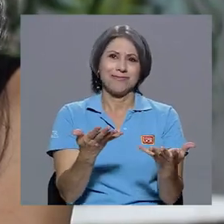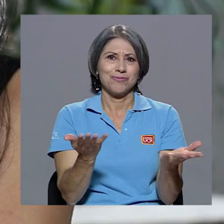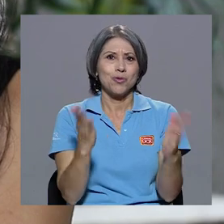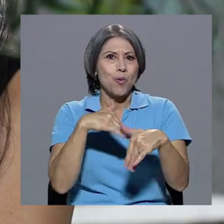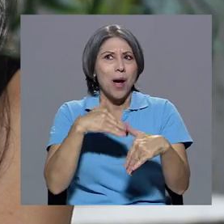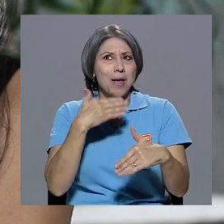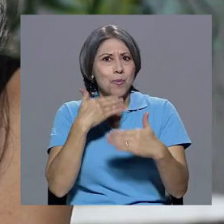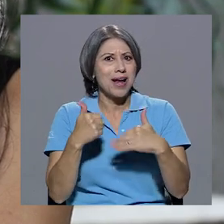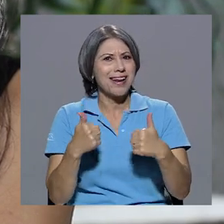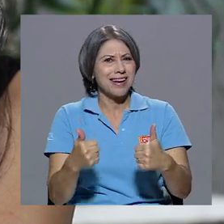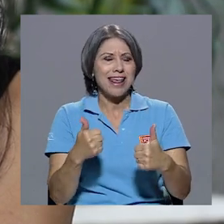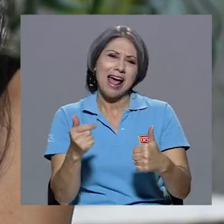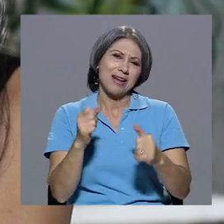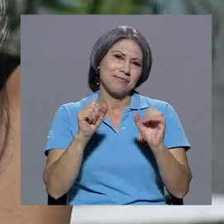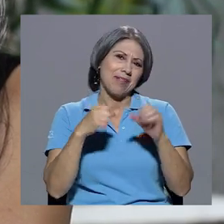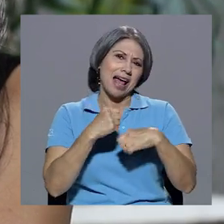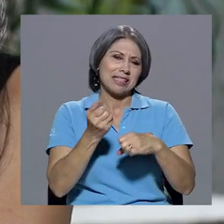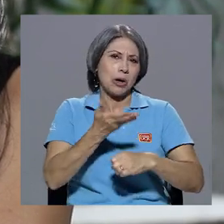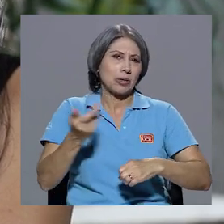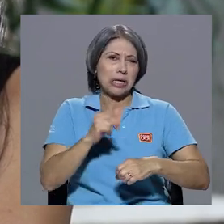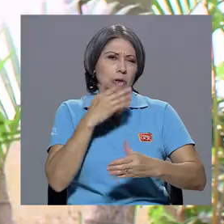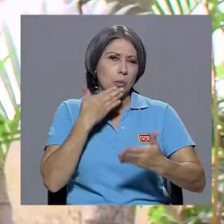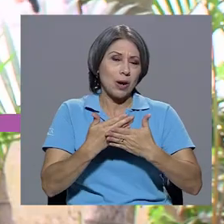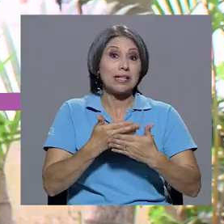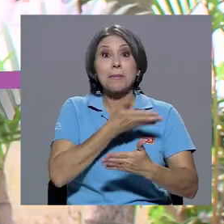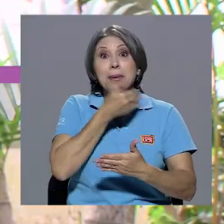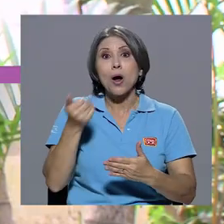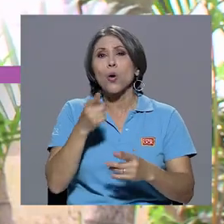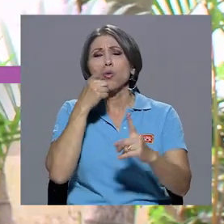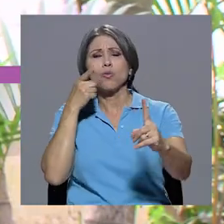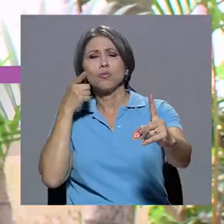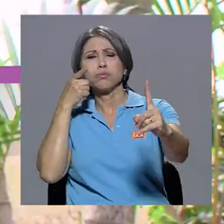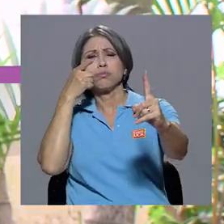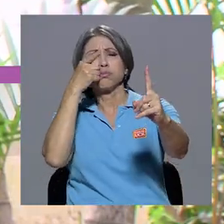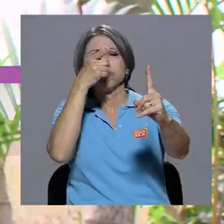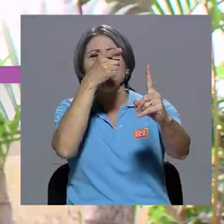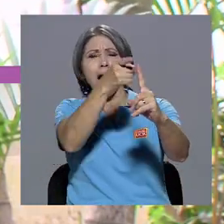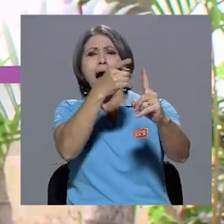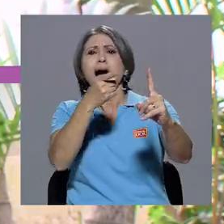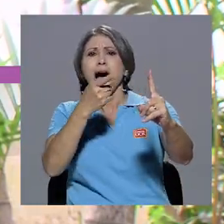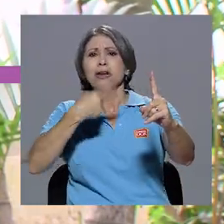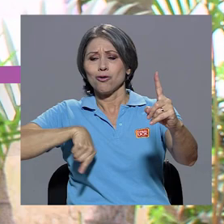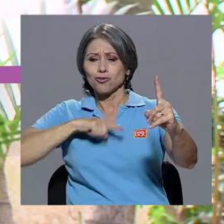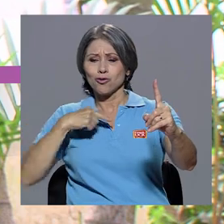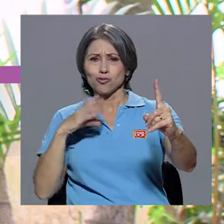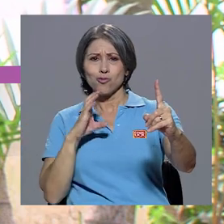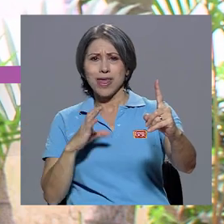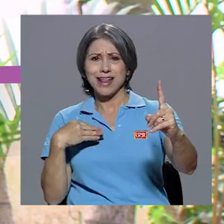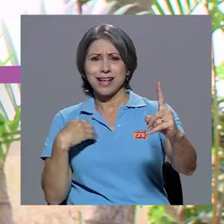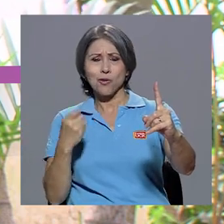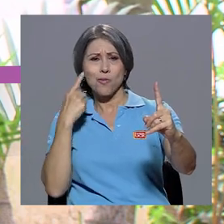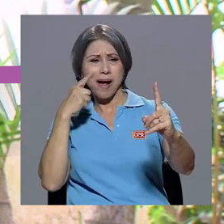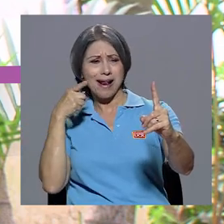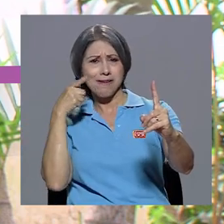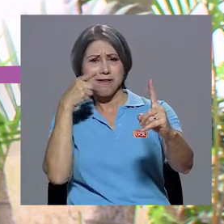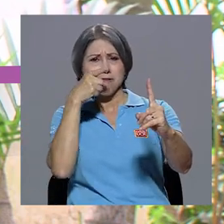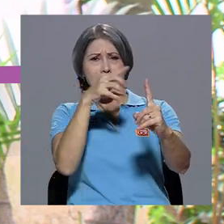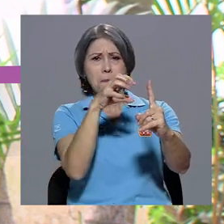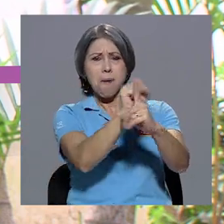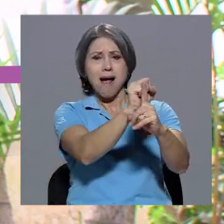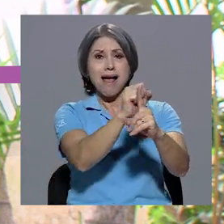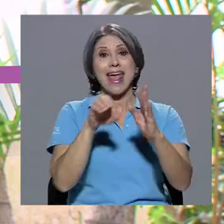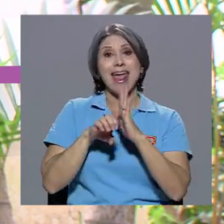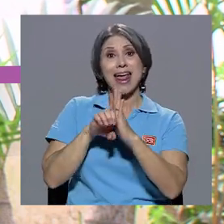tan buenas. Entonces, es mucho más importante encontrar un propósito, encontrar un norte en la vida y cuidar nuestra salud para alcanzar esos objetivos y ese